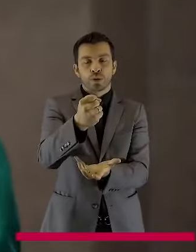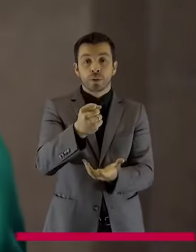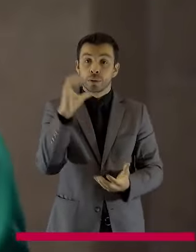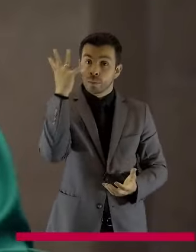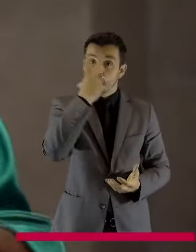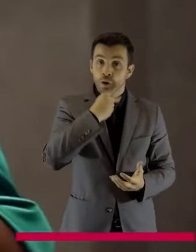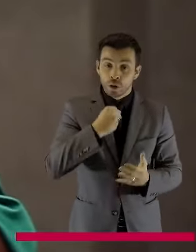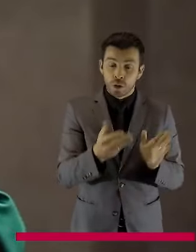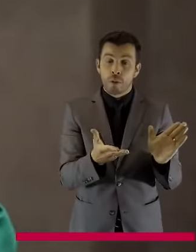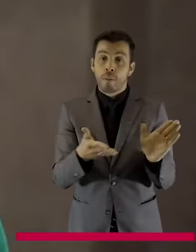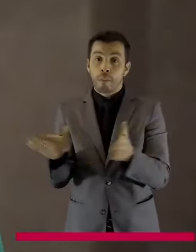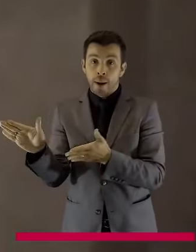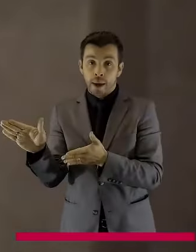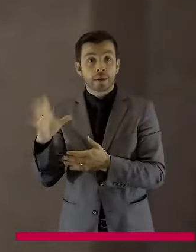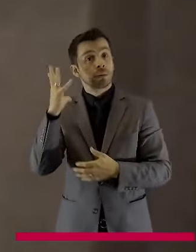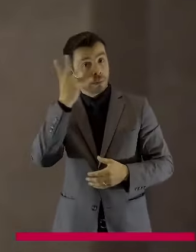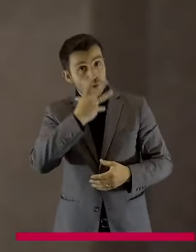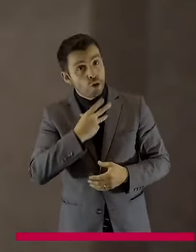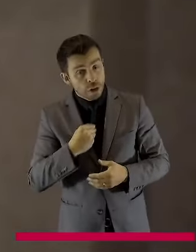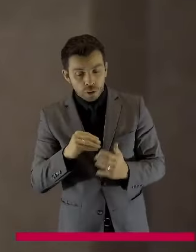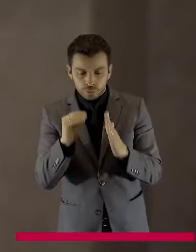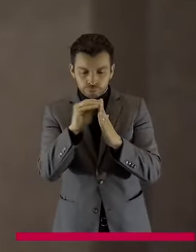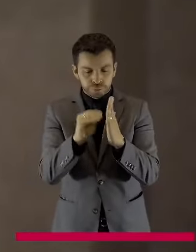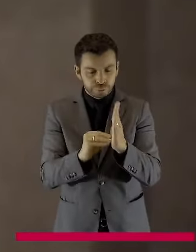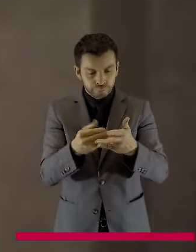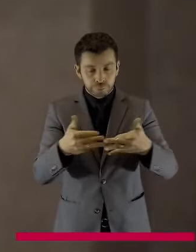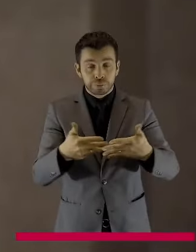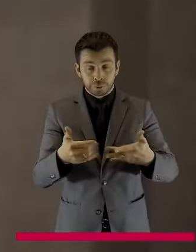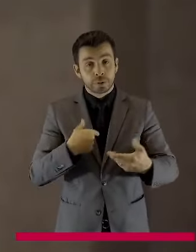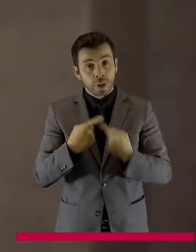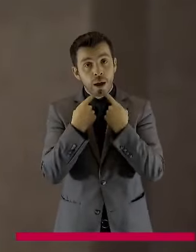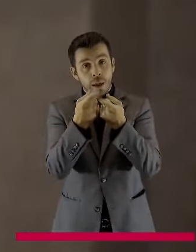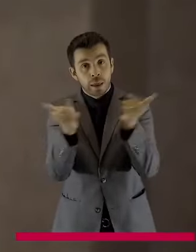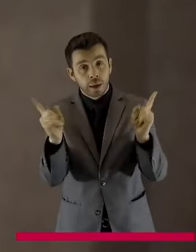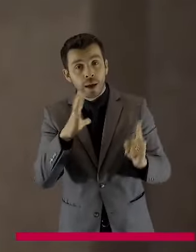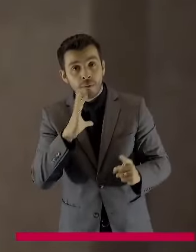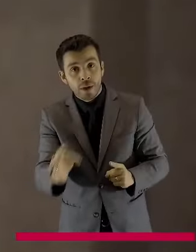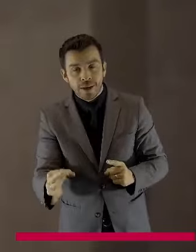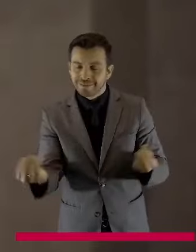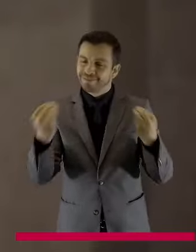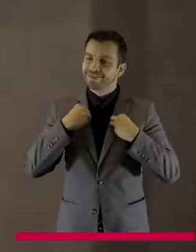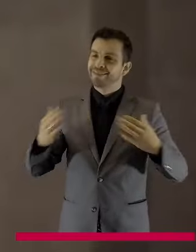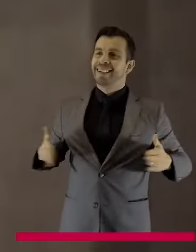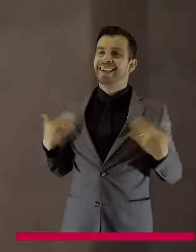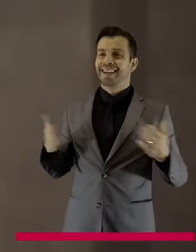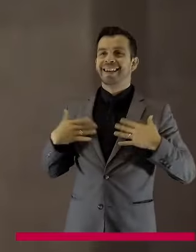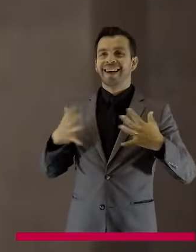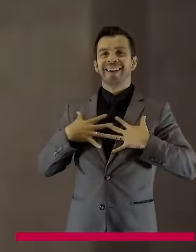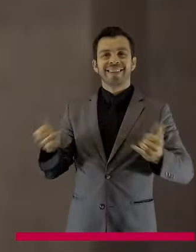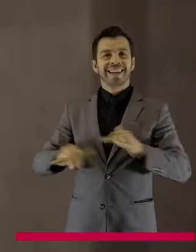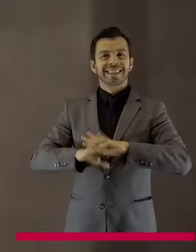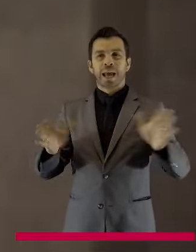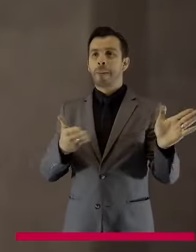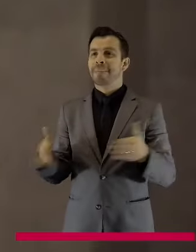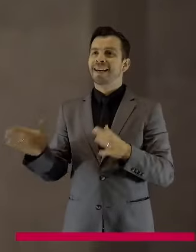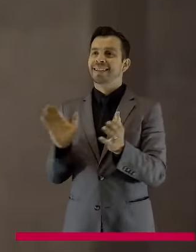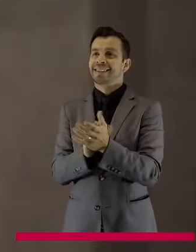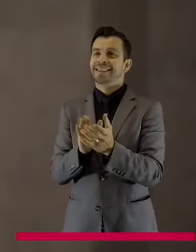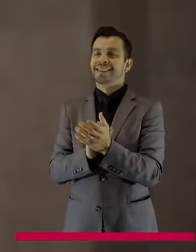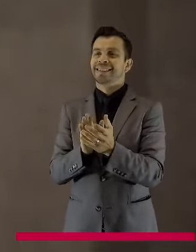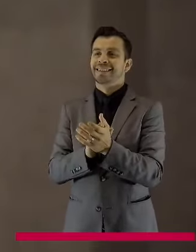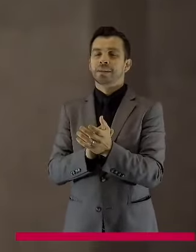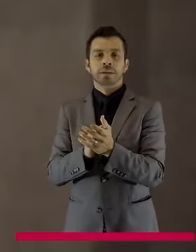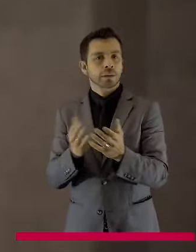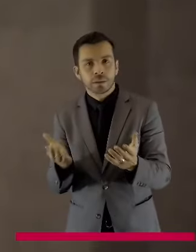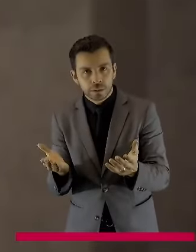bonito, bonito, y quiero decirlo aquí porque a veces nos ponemos felices porque ya logramos un plan, pero